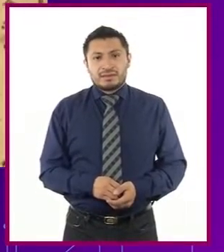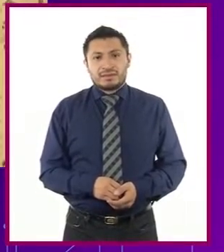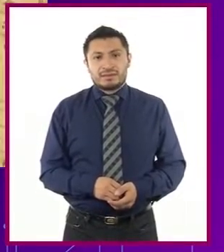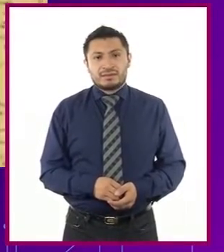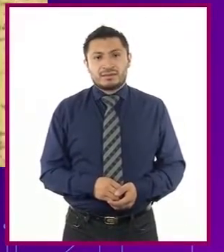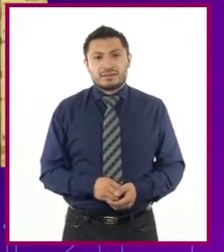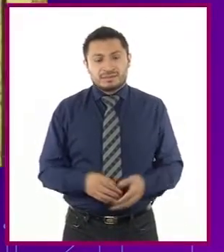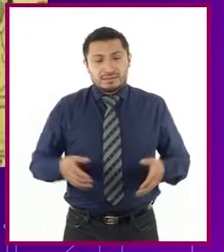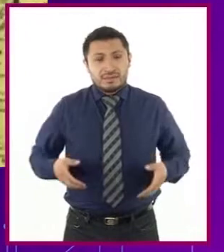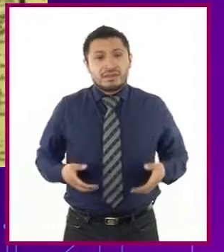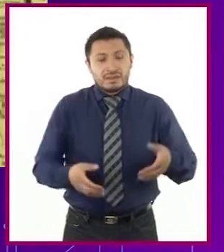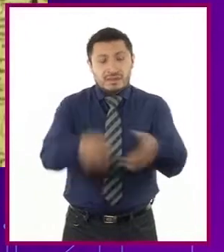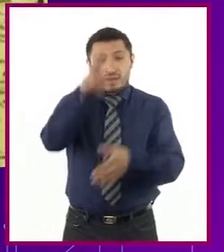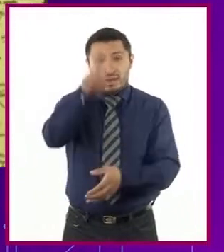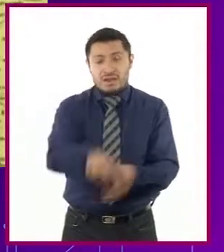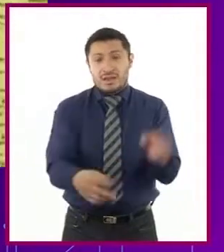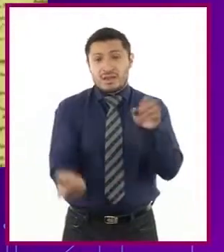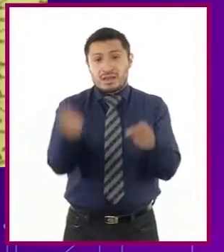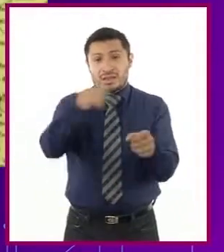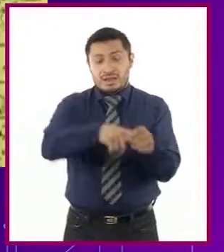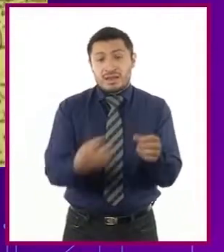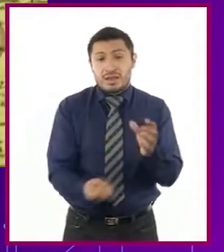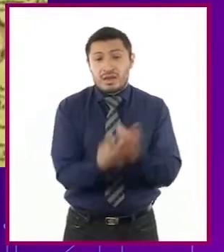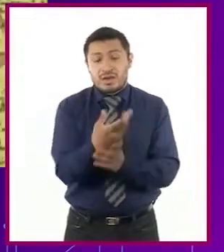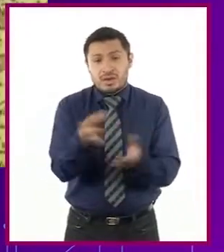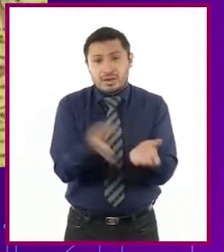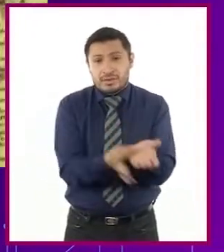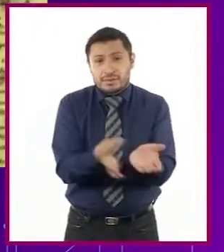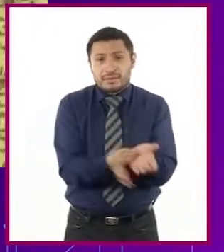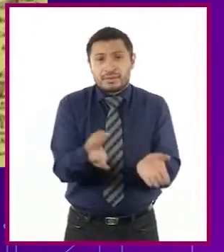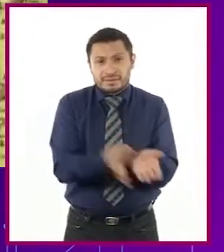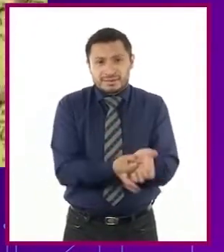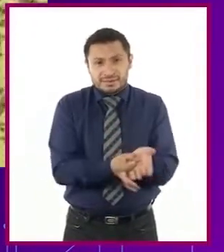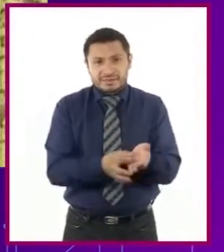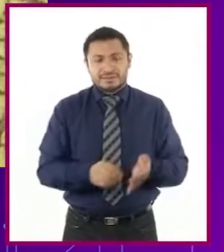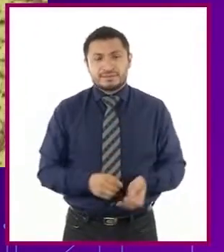Al Camino Real se conectaron los nuevos minerales.